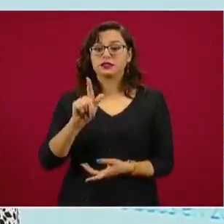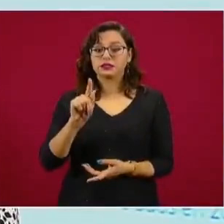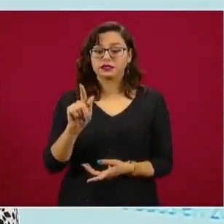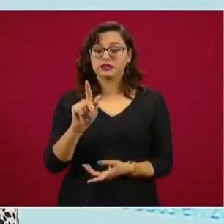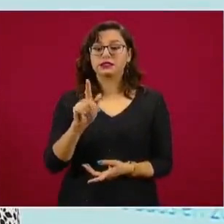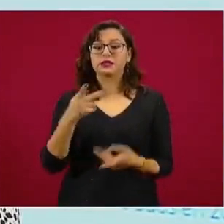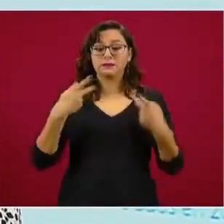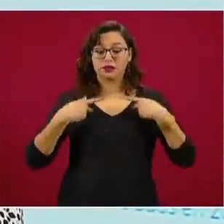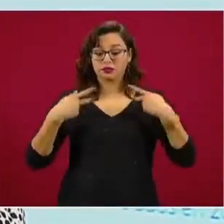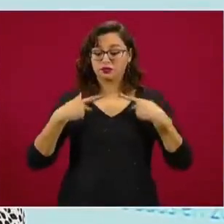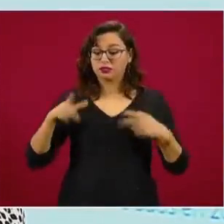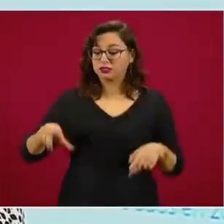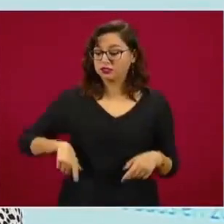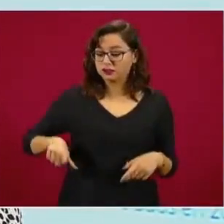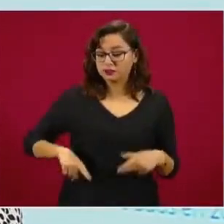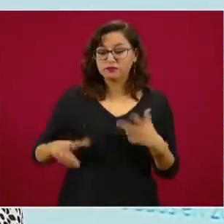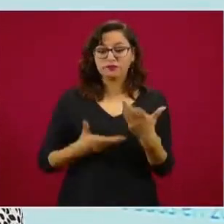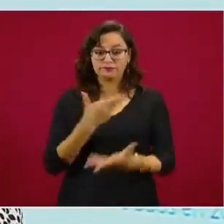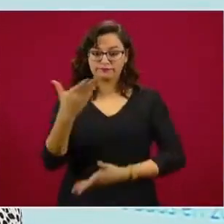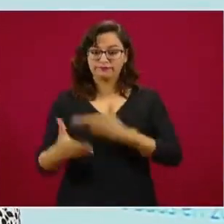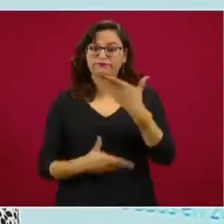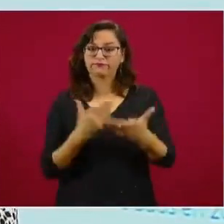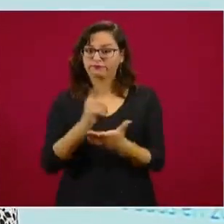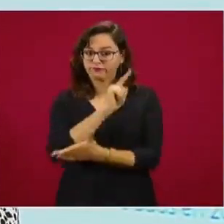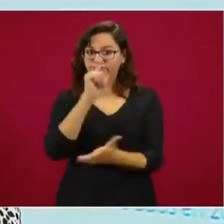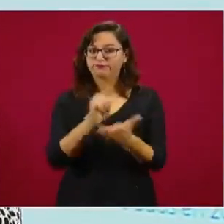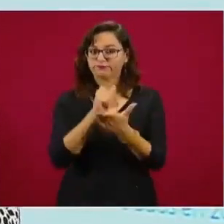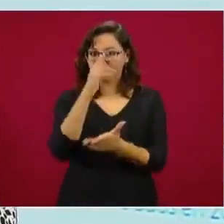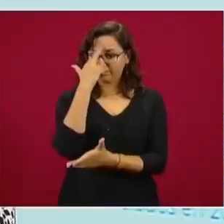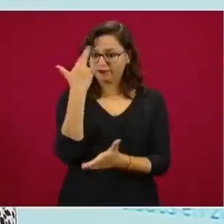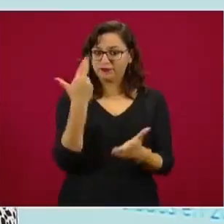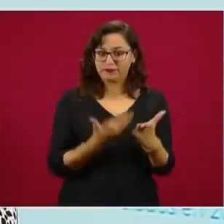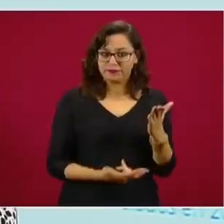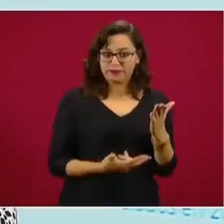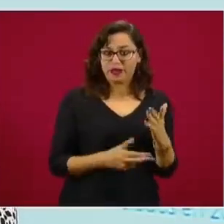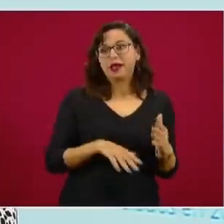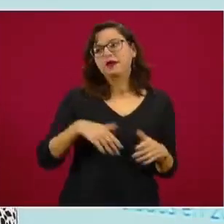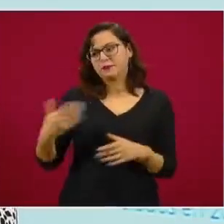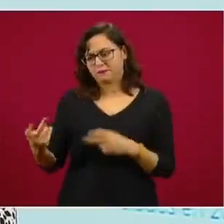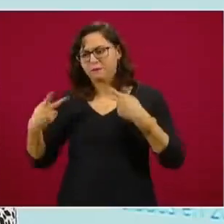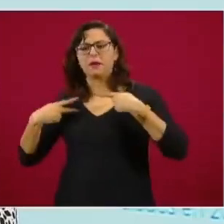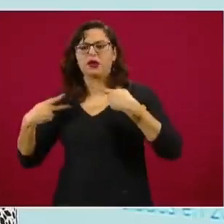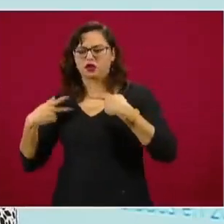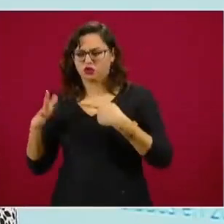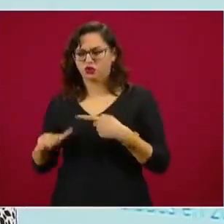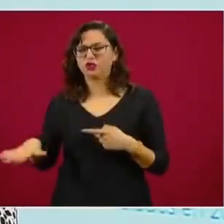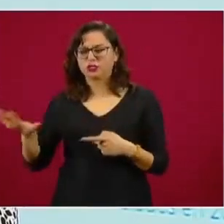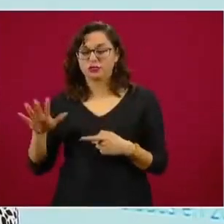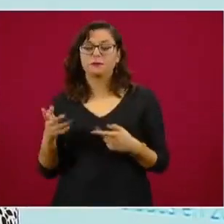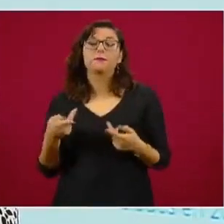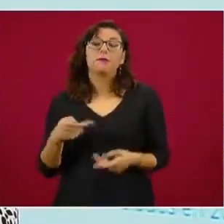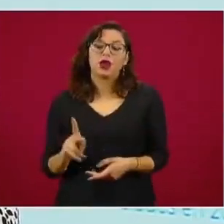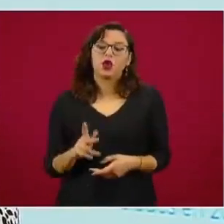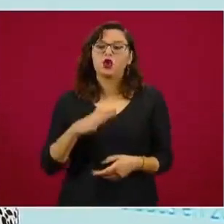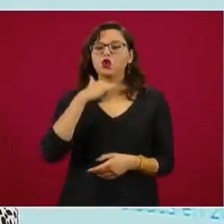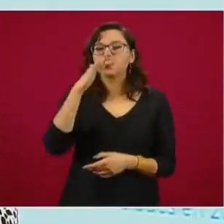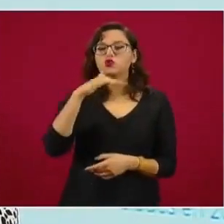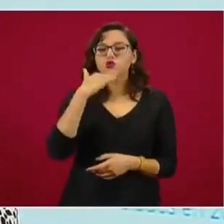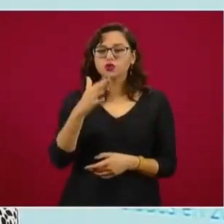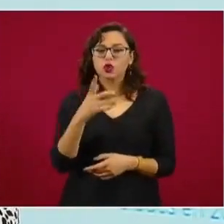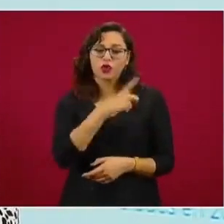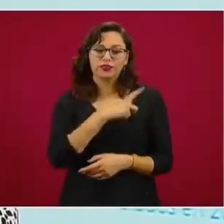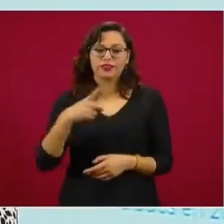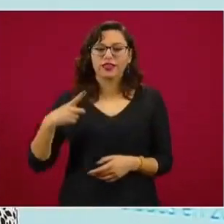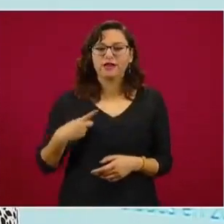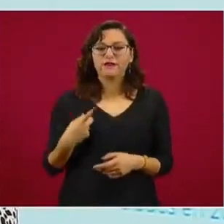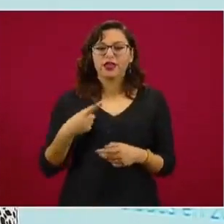servidores públicos, además de los contribuyentes, ¿no? Porque para que haya corrupción tiene que haber un corruptor y un corrompido.